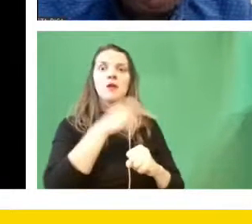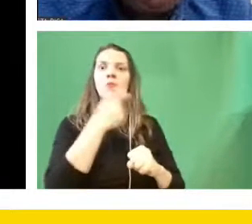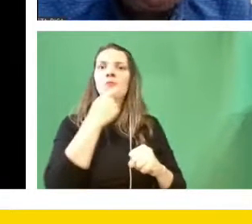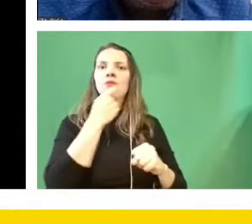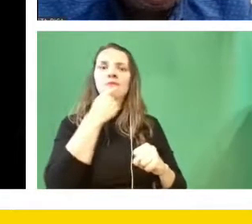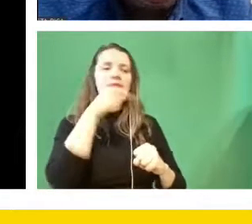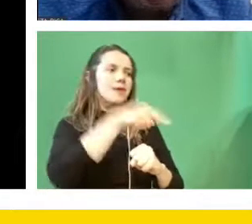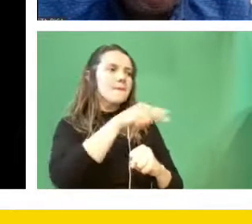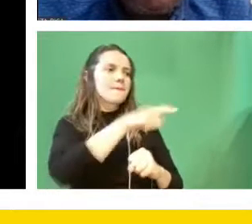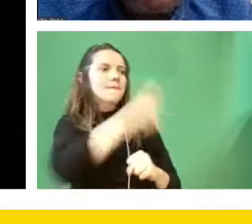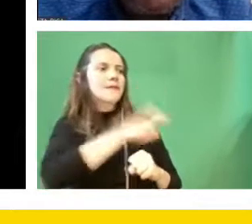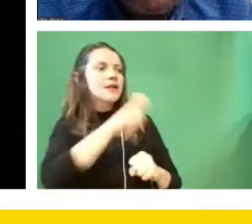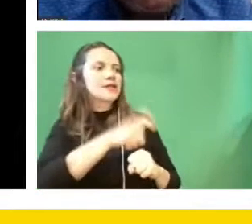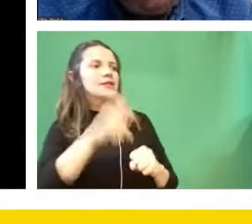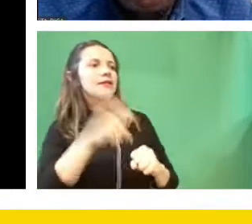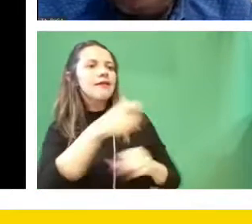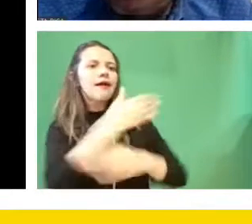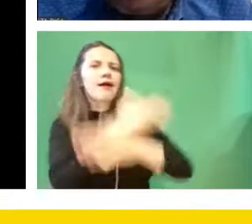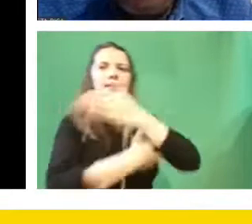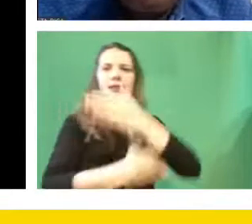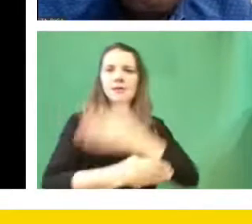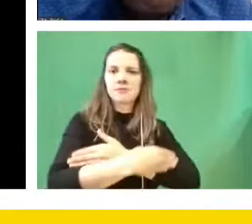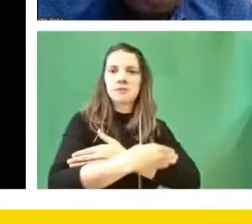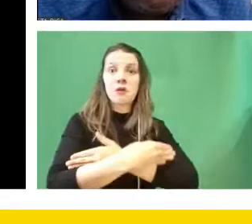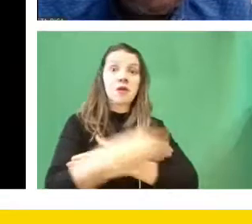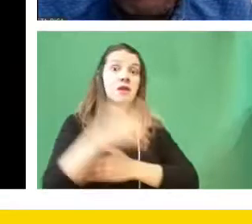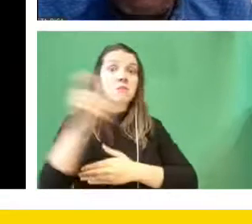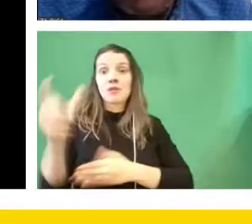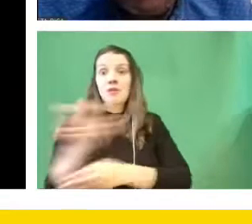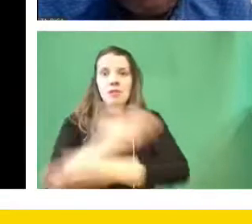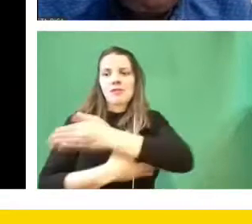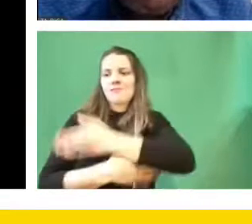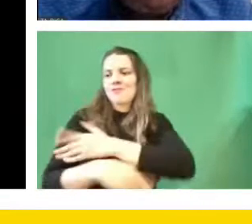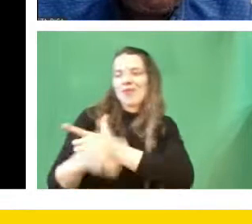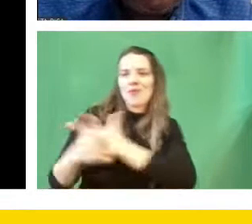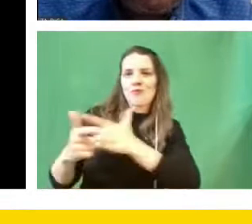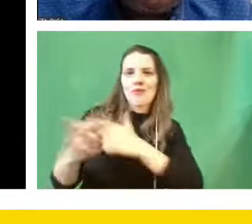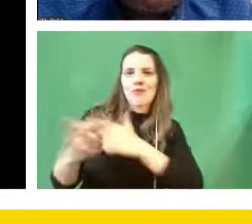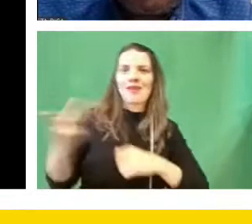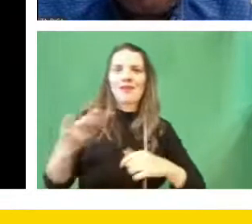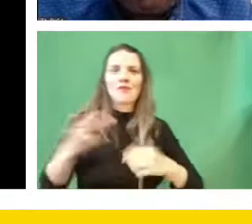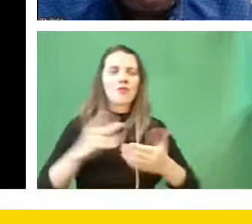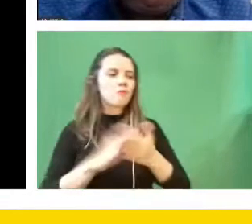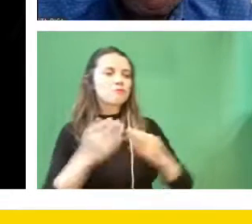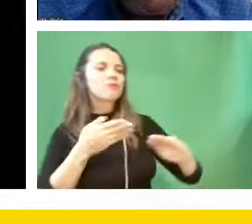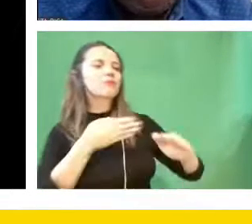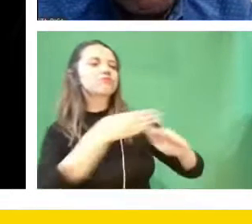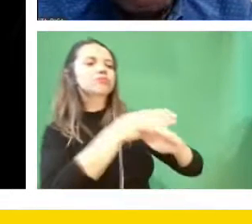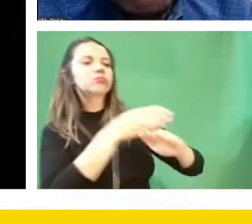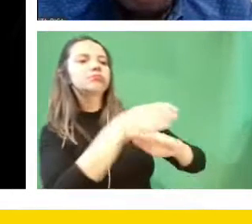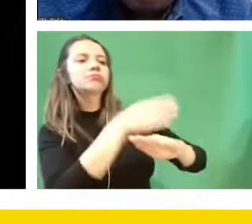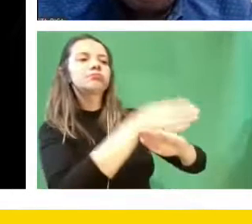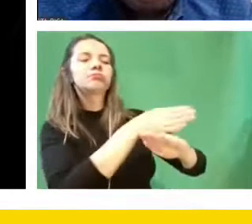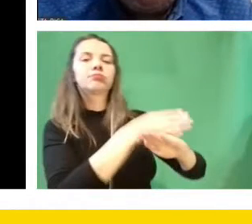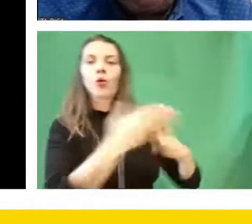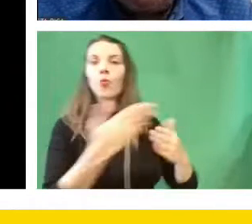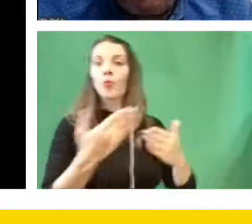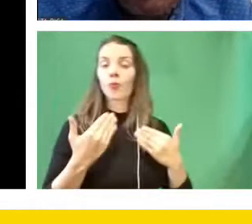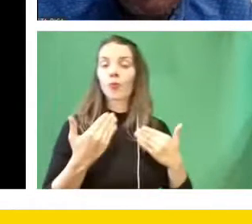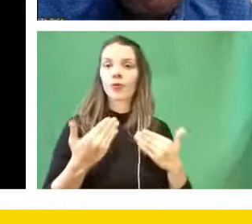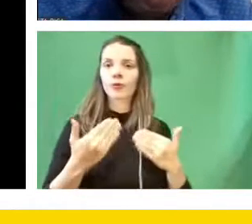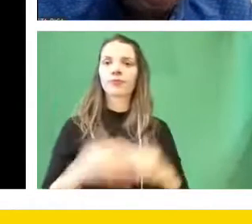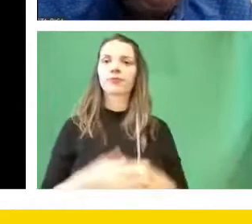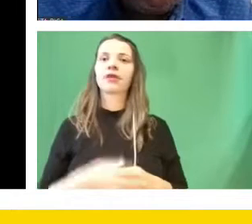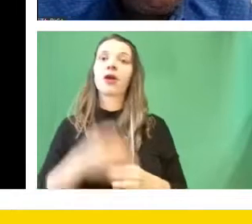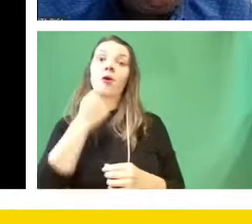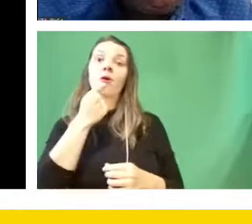una playa, de entrar al mar, de hacer lo que todos hacemos siempre de manera cotidiana cuando vamos a la playa. Y pues fue una actividad